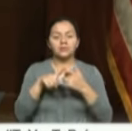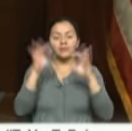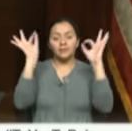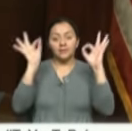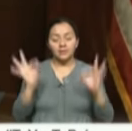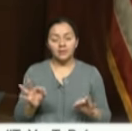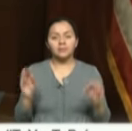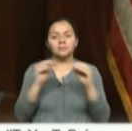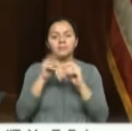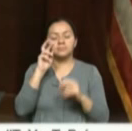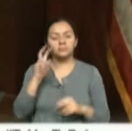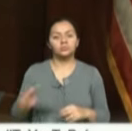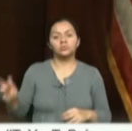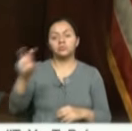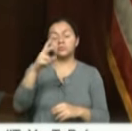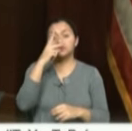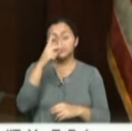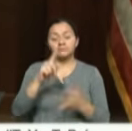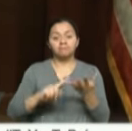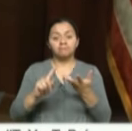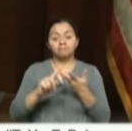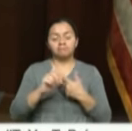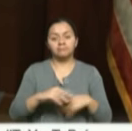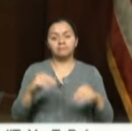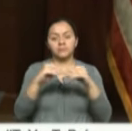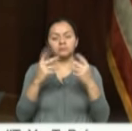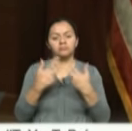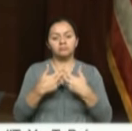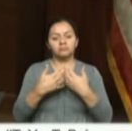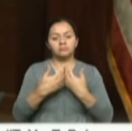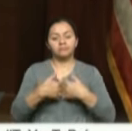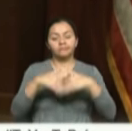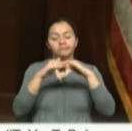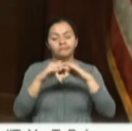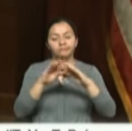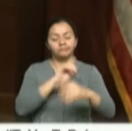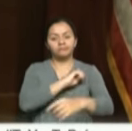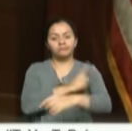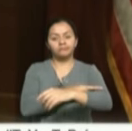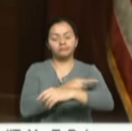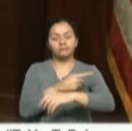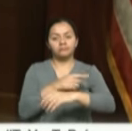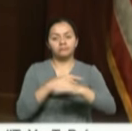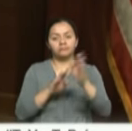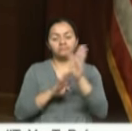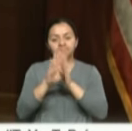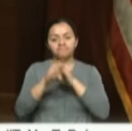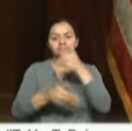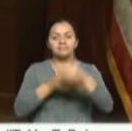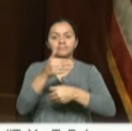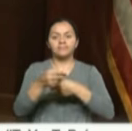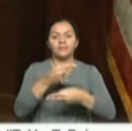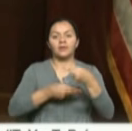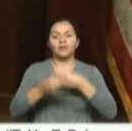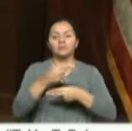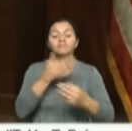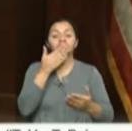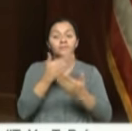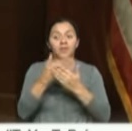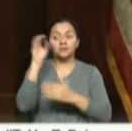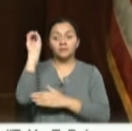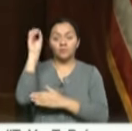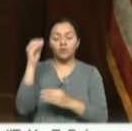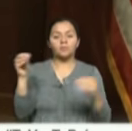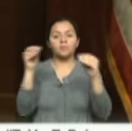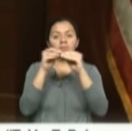en el tema de turismo. Así que tenemos estos sectores como potenciales para seguir realizando más negocios en nuestros países. Gracias al foro